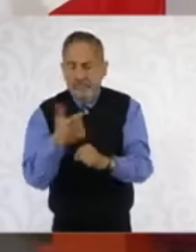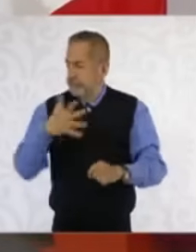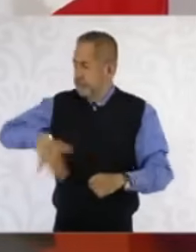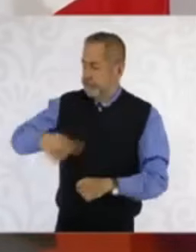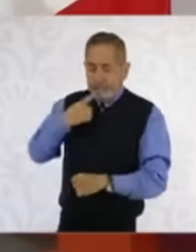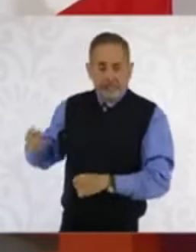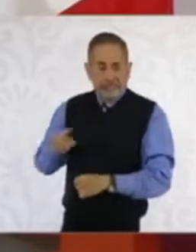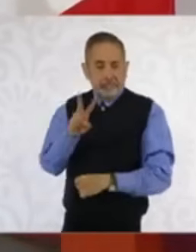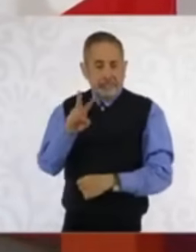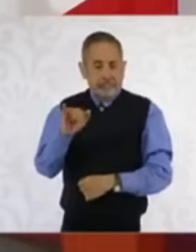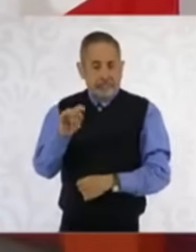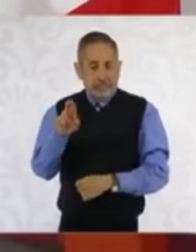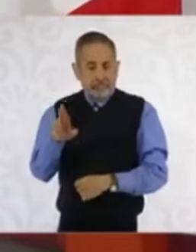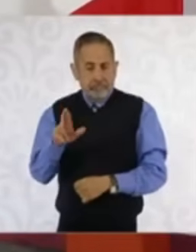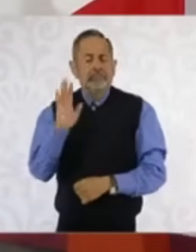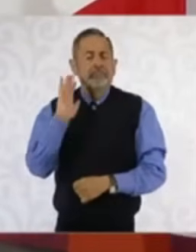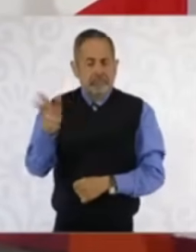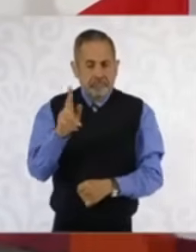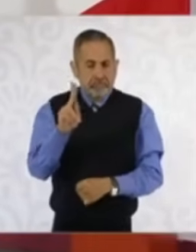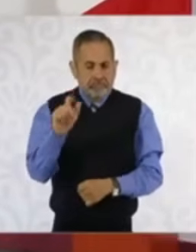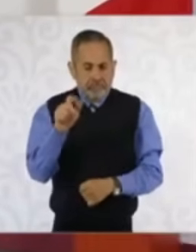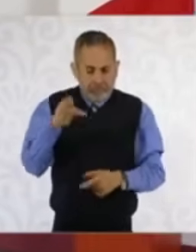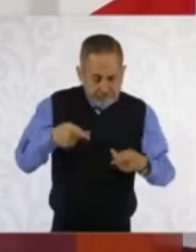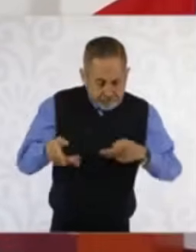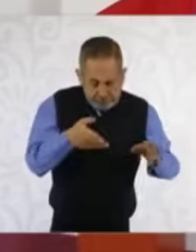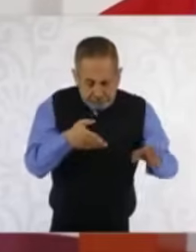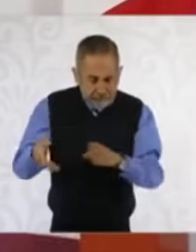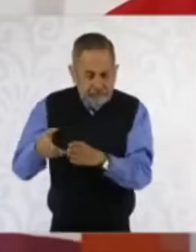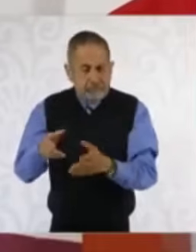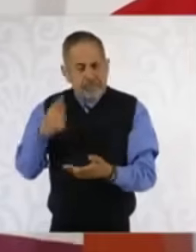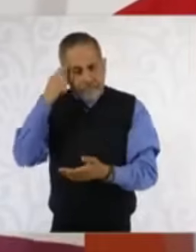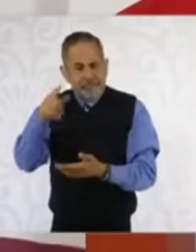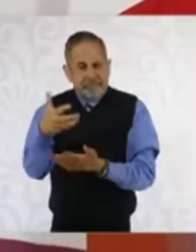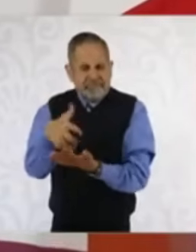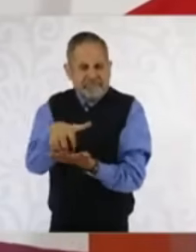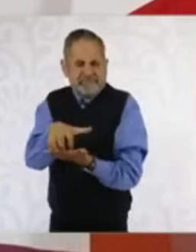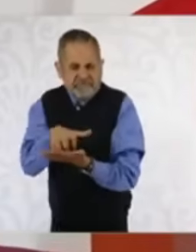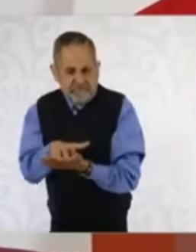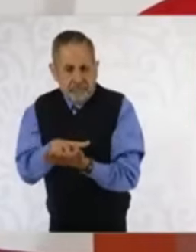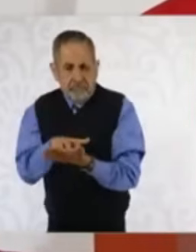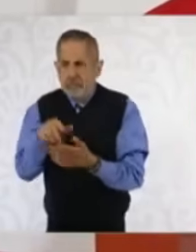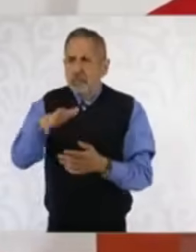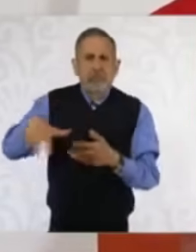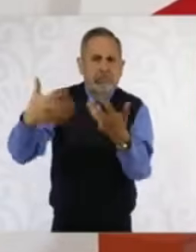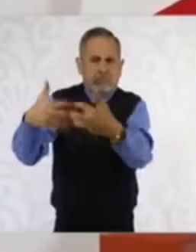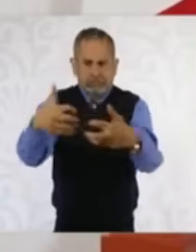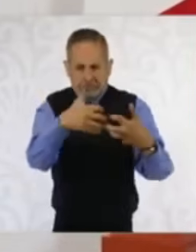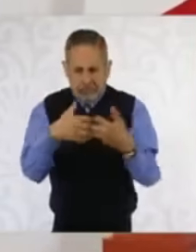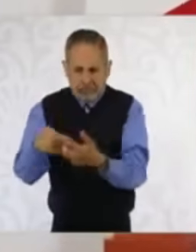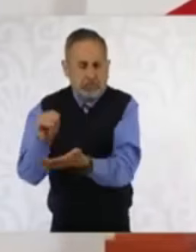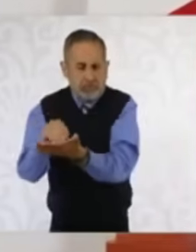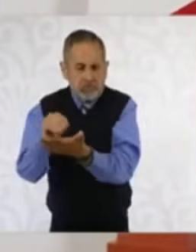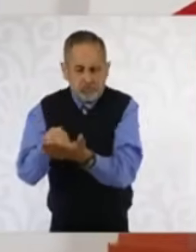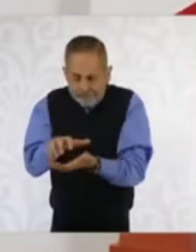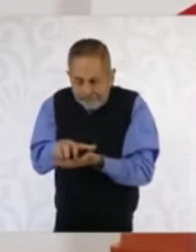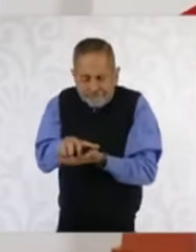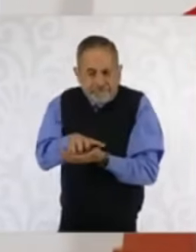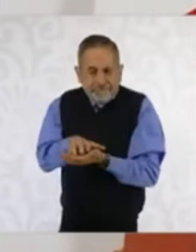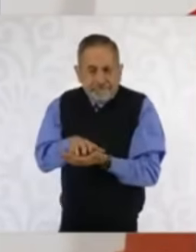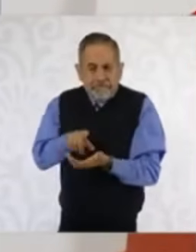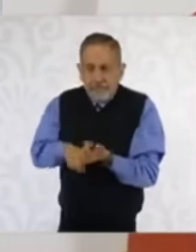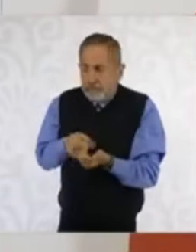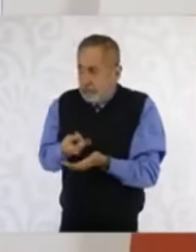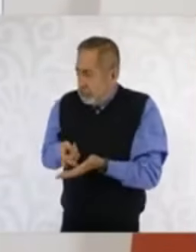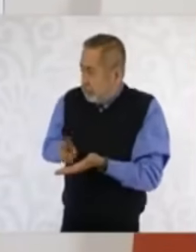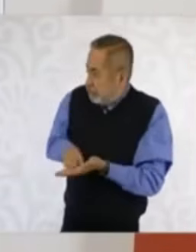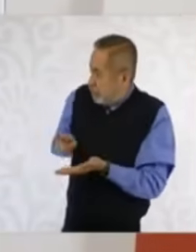Víctor, pues hay un plan de austeridad republicana que no impacta en la operación, sino más bien en duplicación